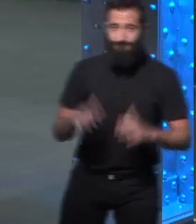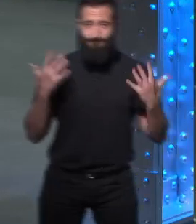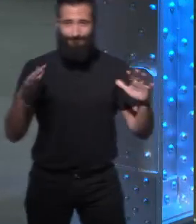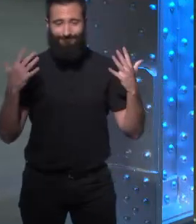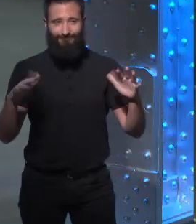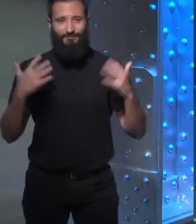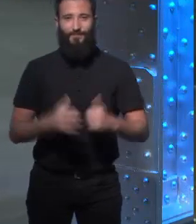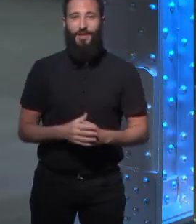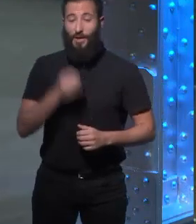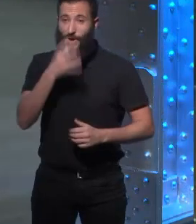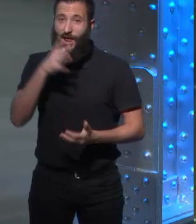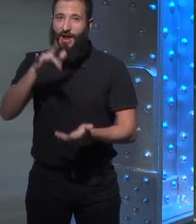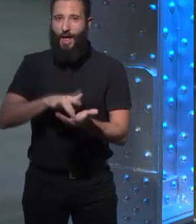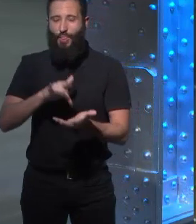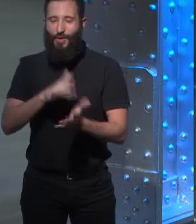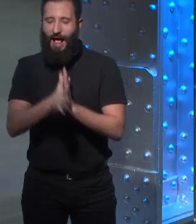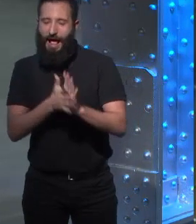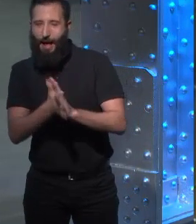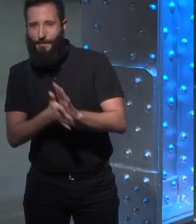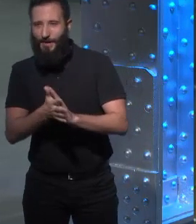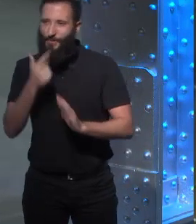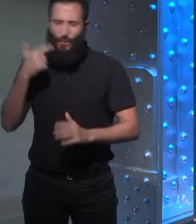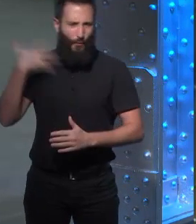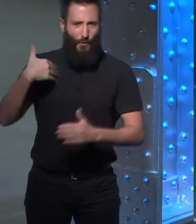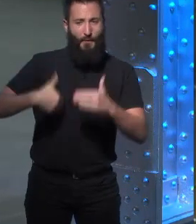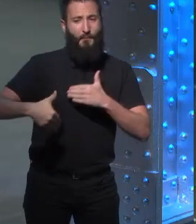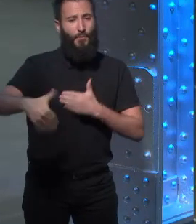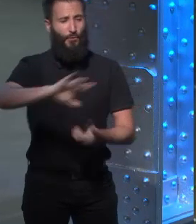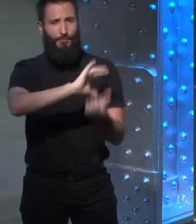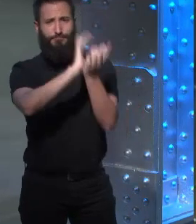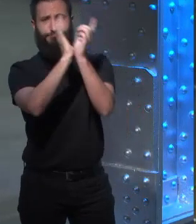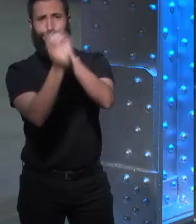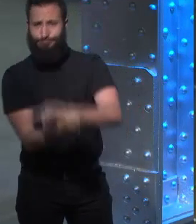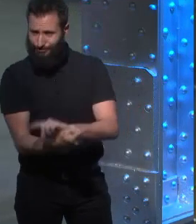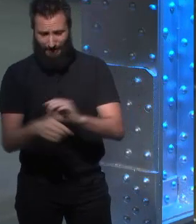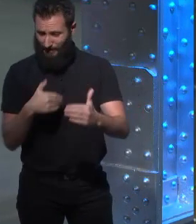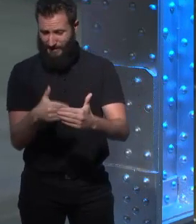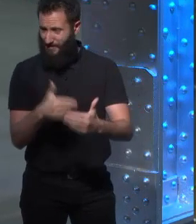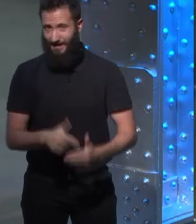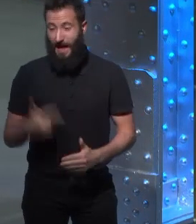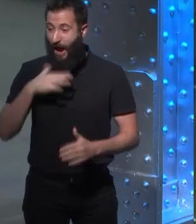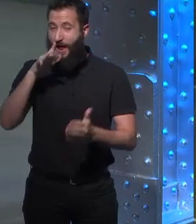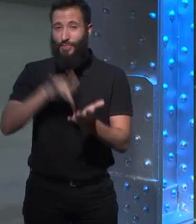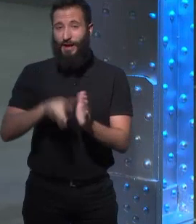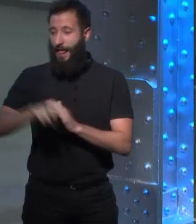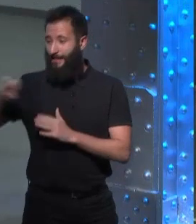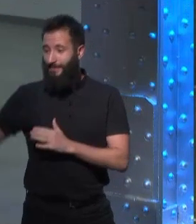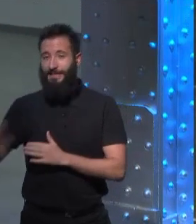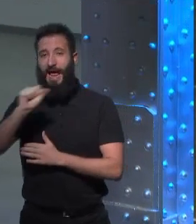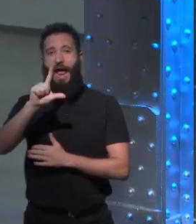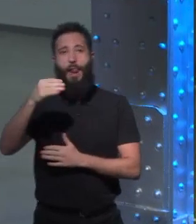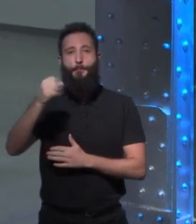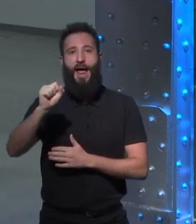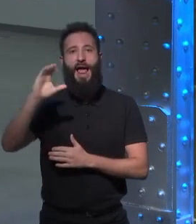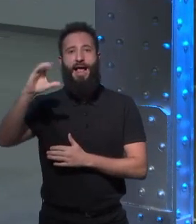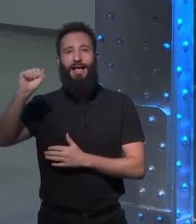Impresionante, me quedo con lo de robotista y todo eso. Madre mía, cómo va a cambiar el panorama dentro de nada. Bueno, a mi derecha, Alba Casilda, que es la